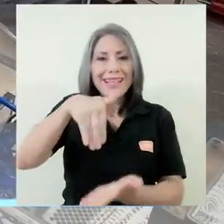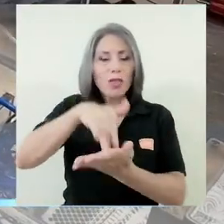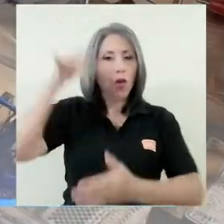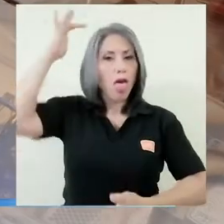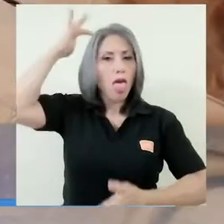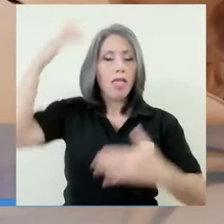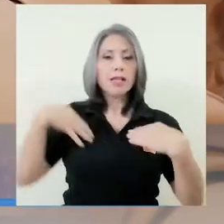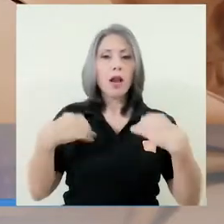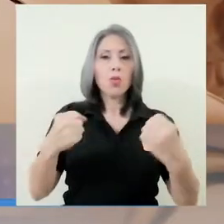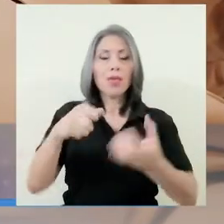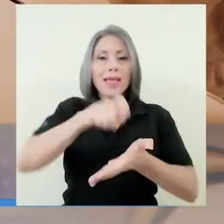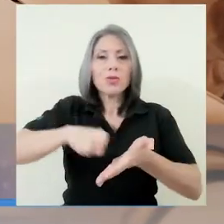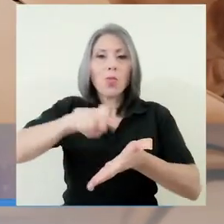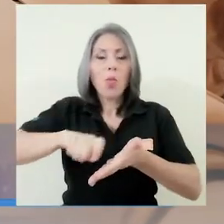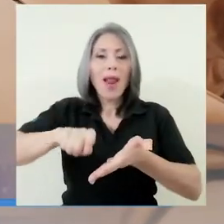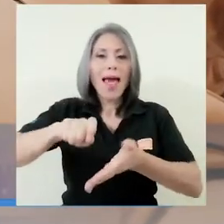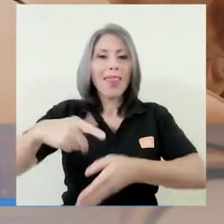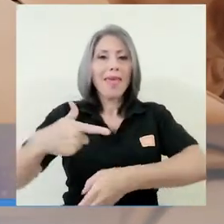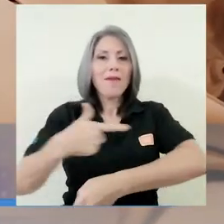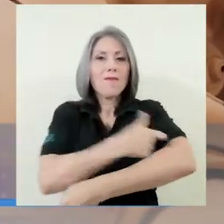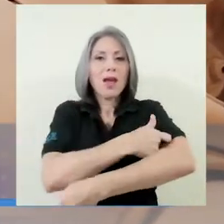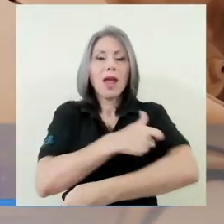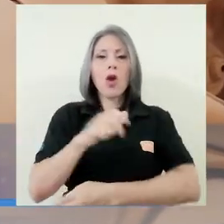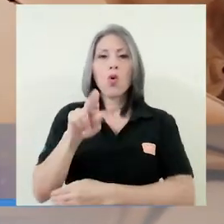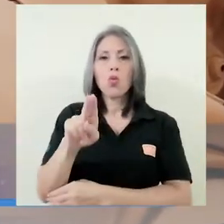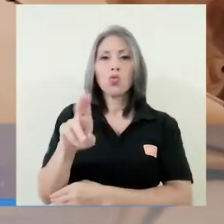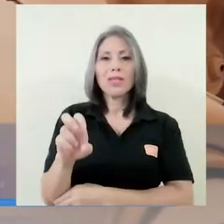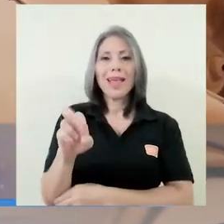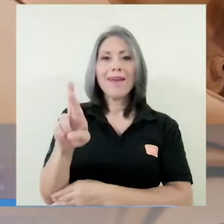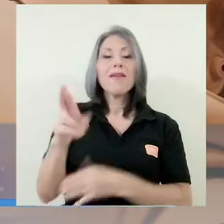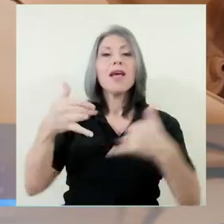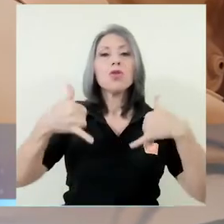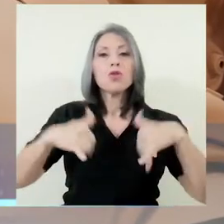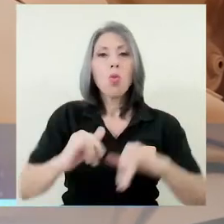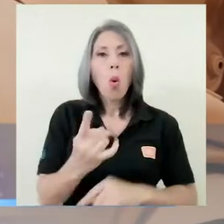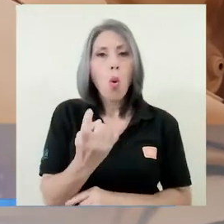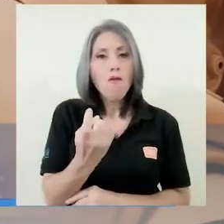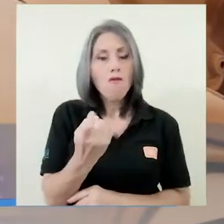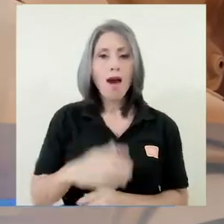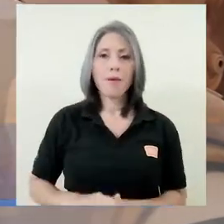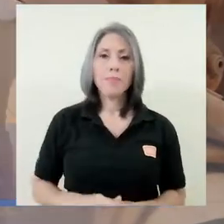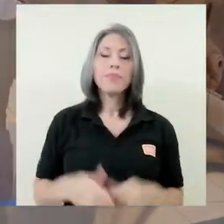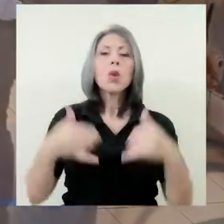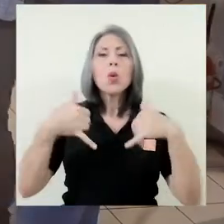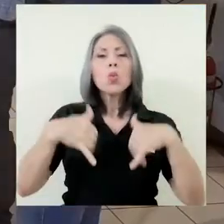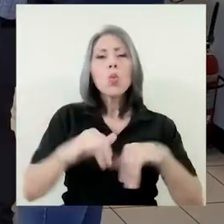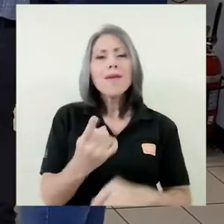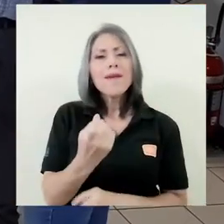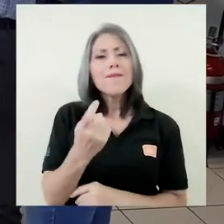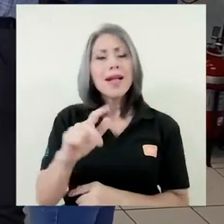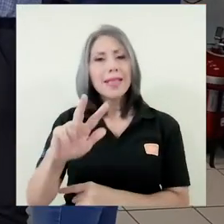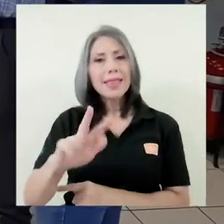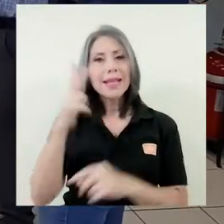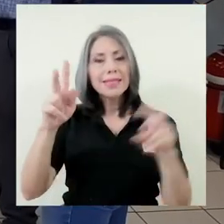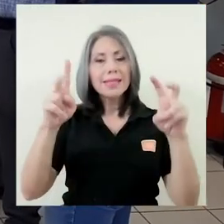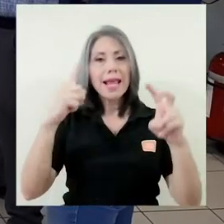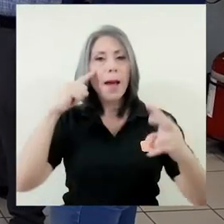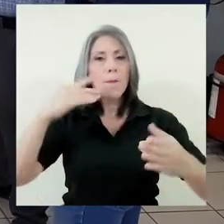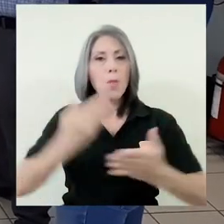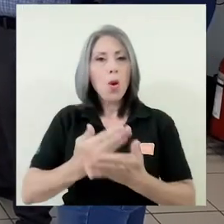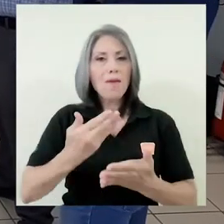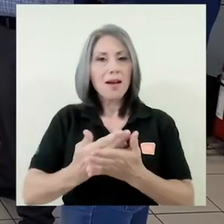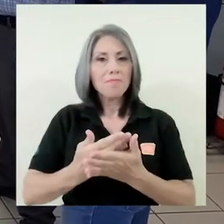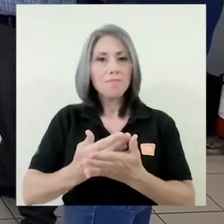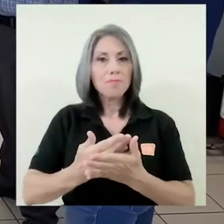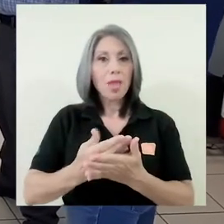Salud de la Escuela de Enfermería de la UCR y aún falta. Falta todavía una tercera prueba